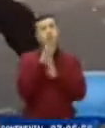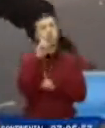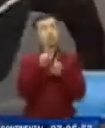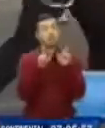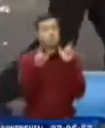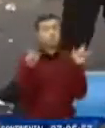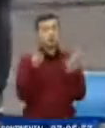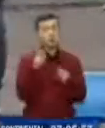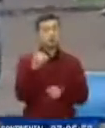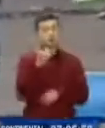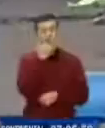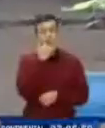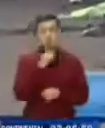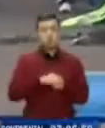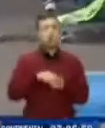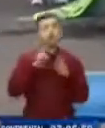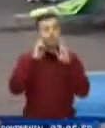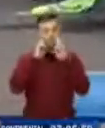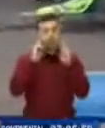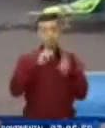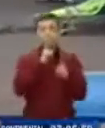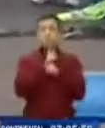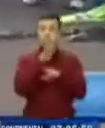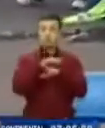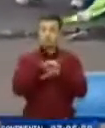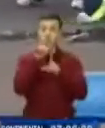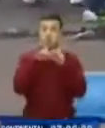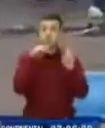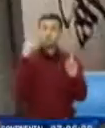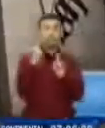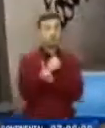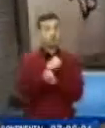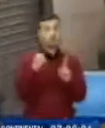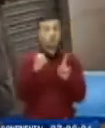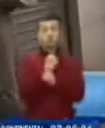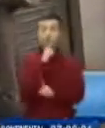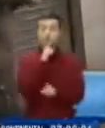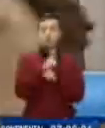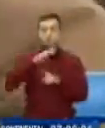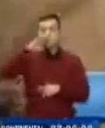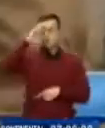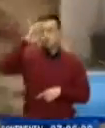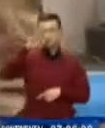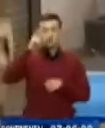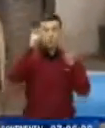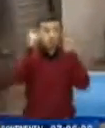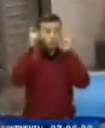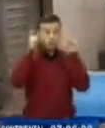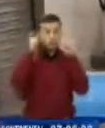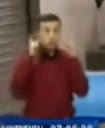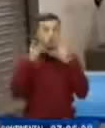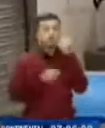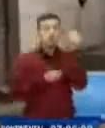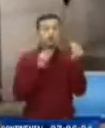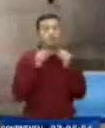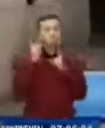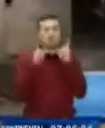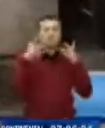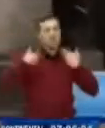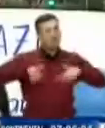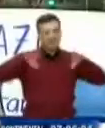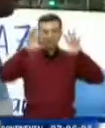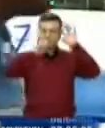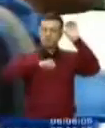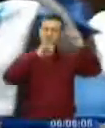por pecadores. Reconocen que esa tarde hubo gente violenta, pero que la policía, por controlar el orden, detuvo a quien es y a quien no